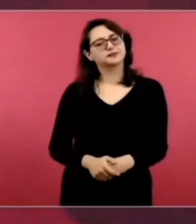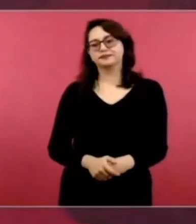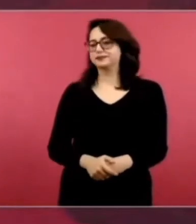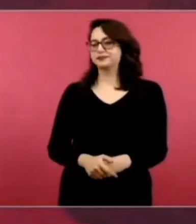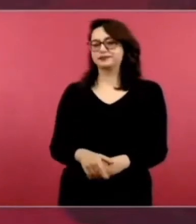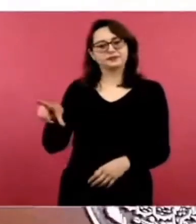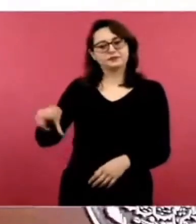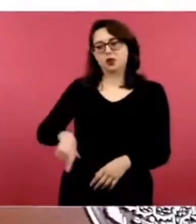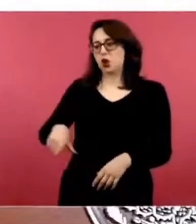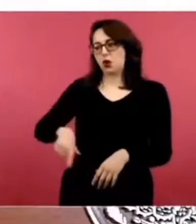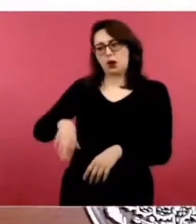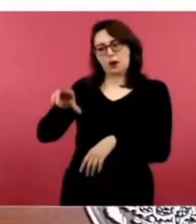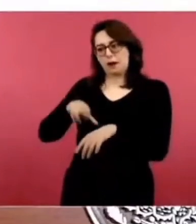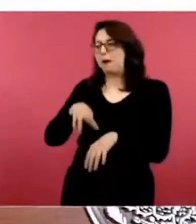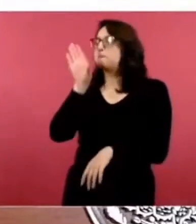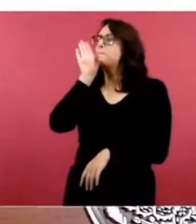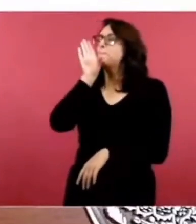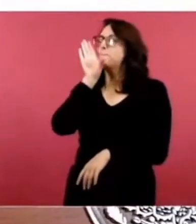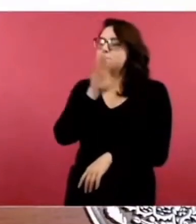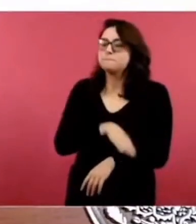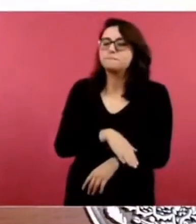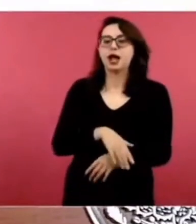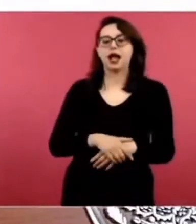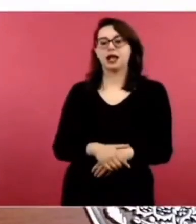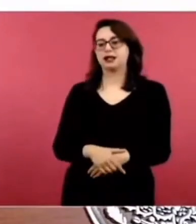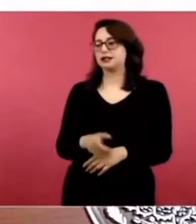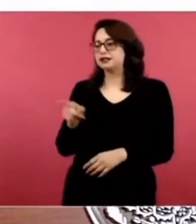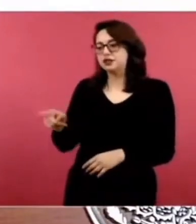denuncia, porque además no le